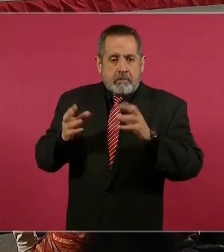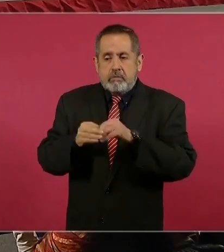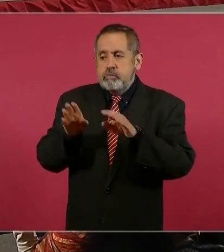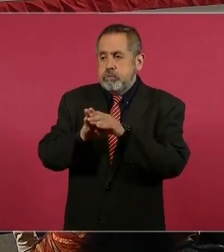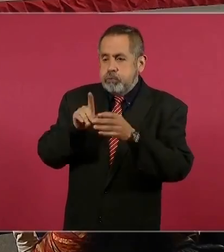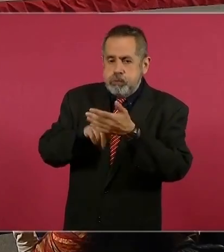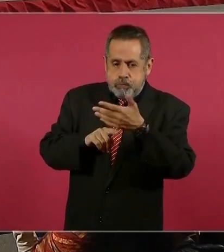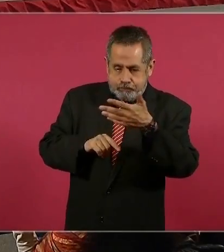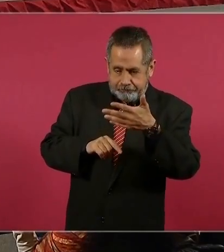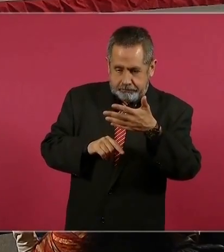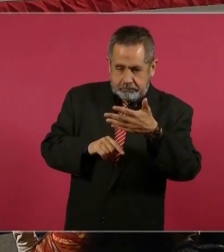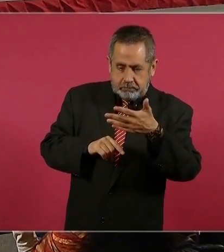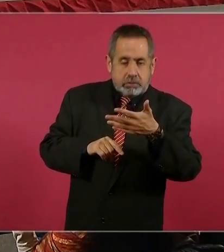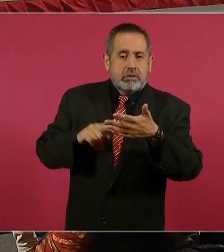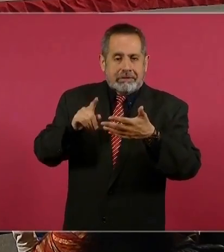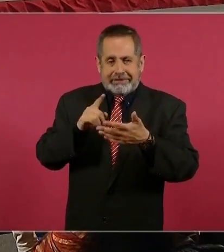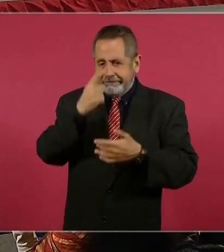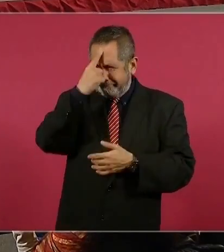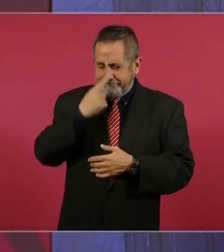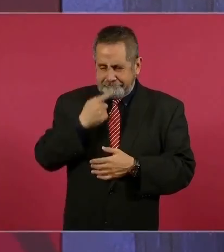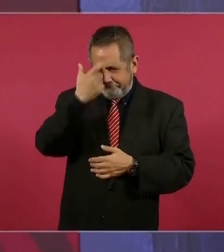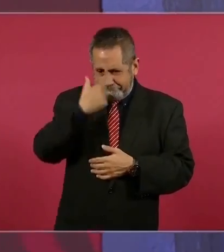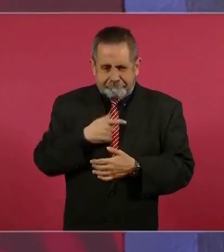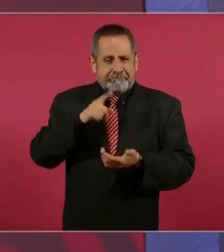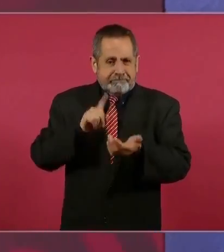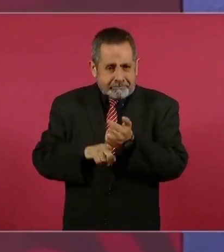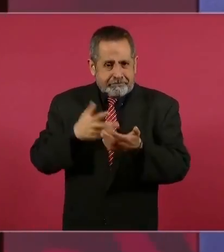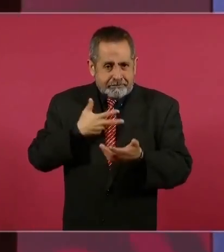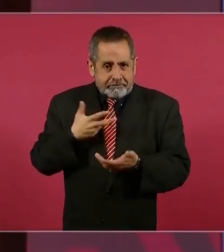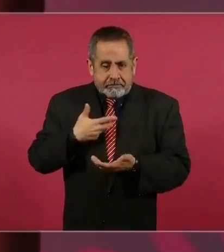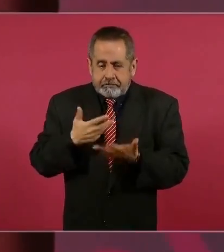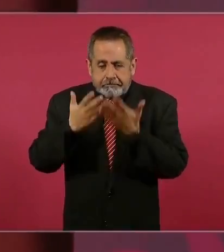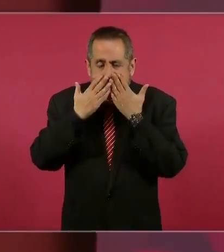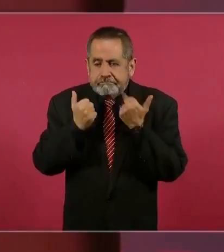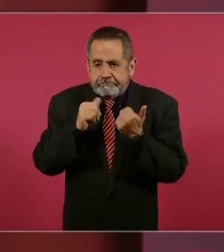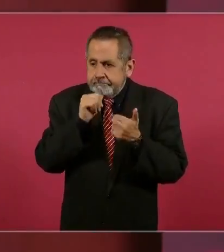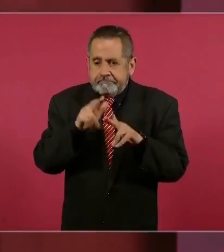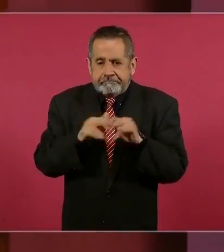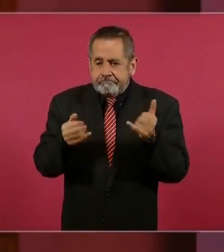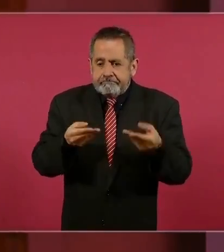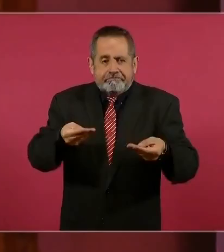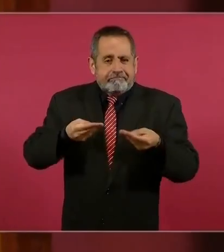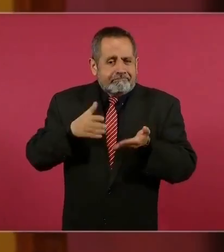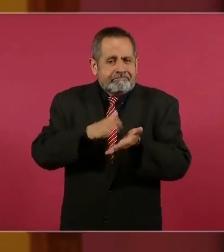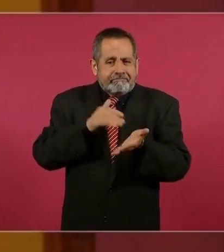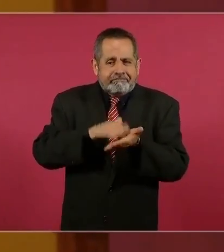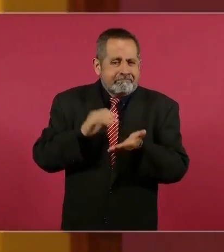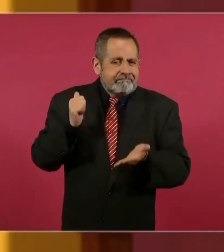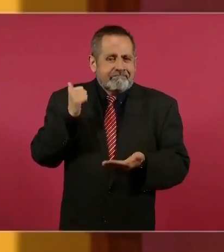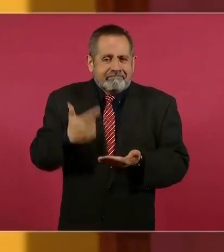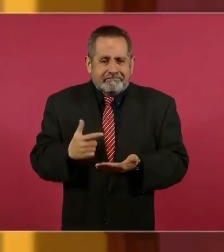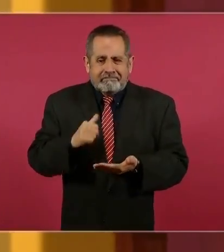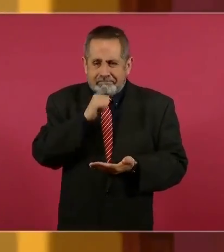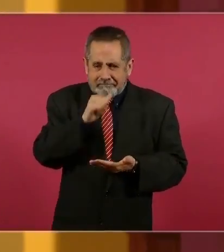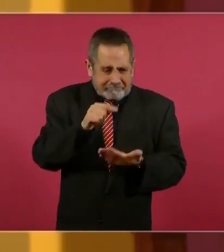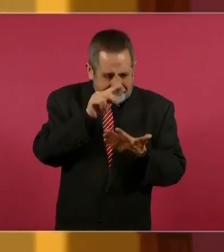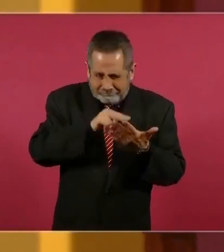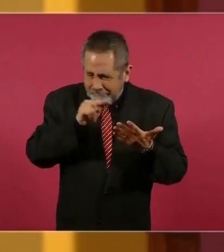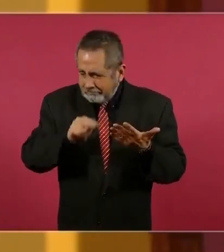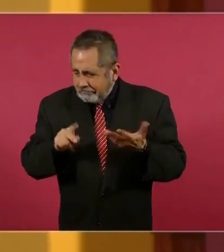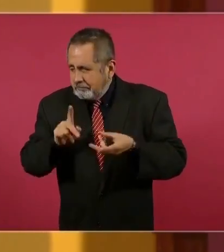que cuentan con una identidad, pero no tenemos indicios suficientes para poder